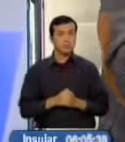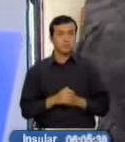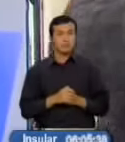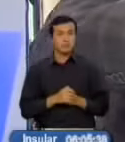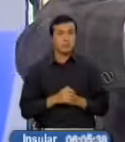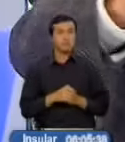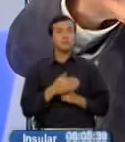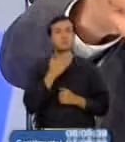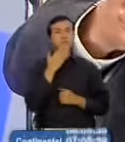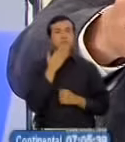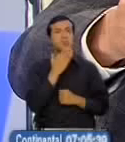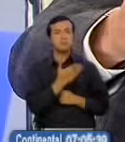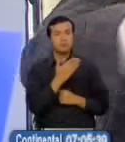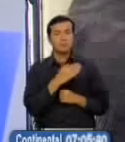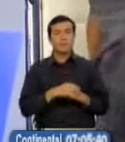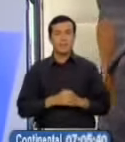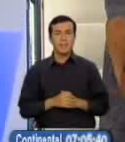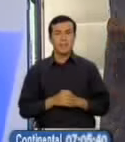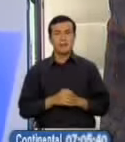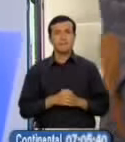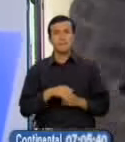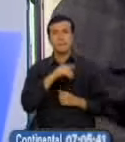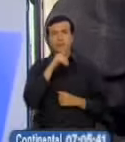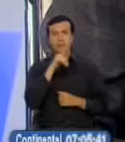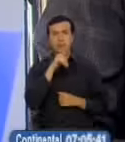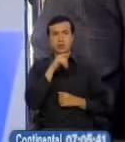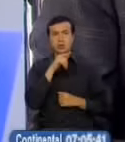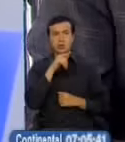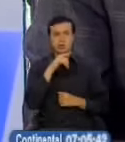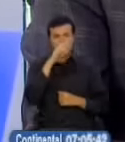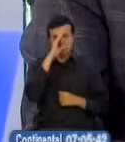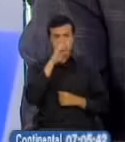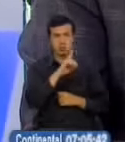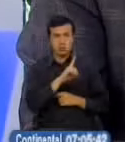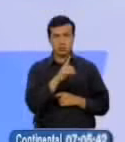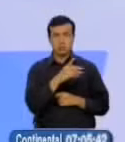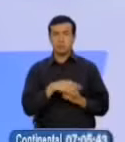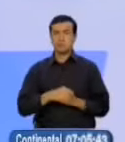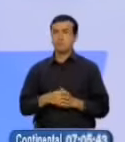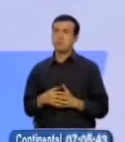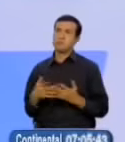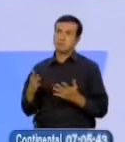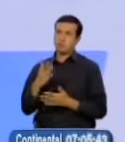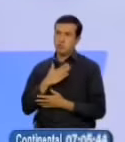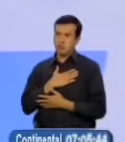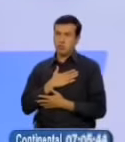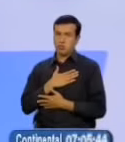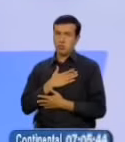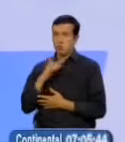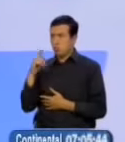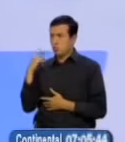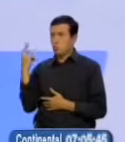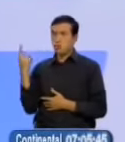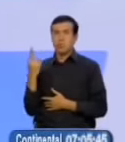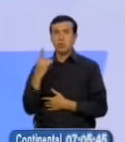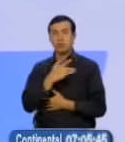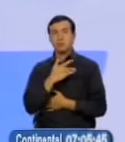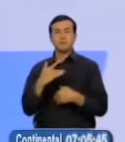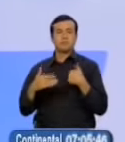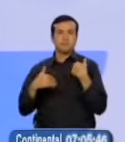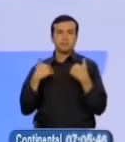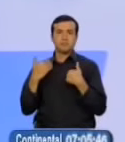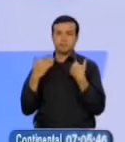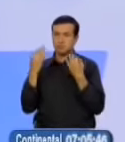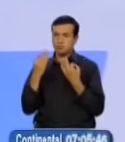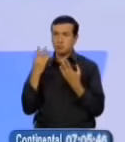mayor probabilidad de una segunda vuelta sería la de la derecha? Bueno, yo y nosotros somos muy entusiastas con